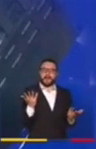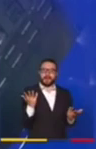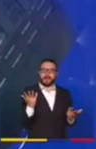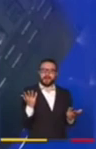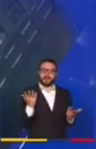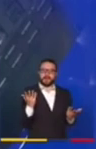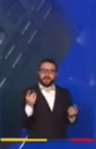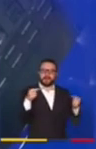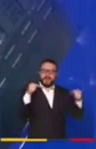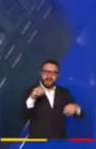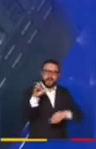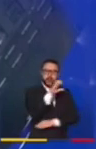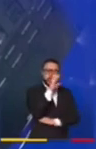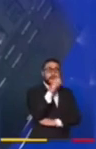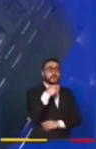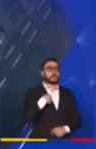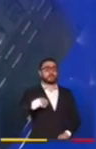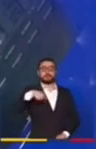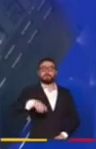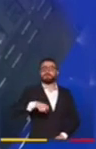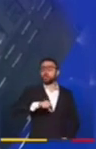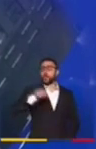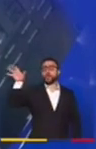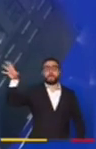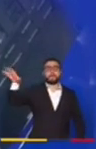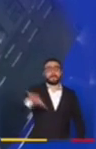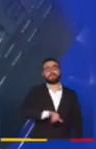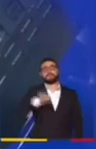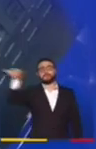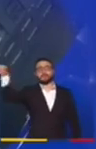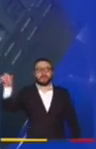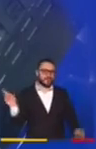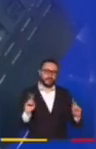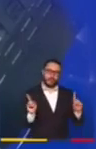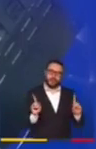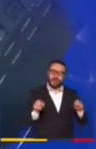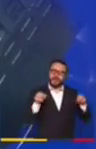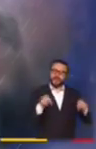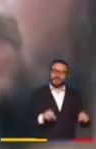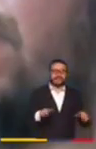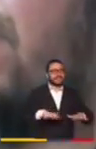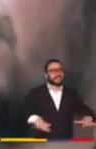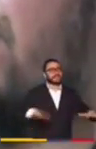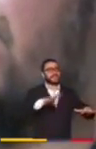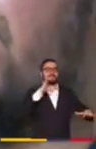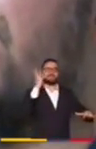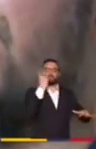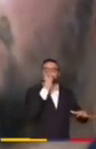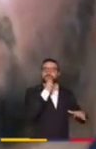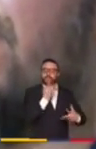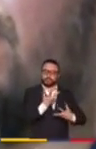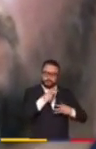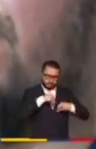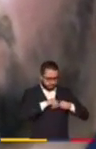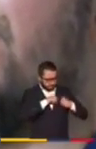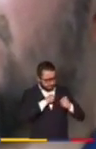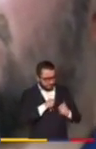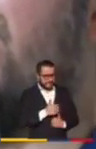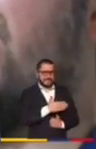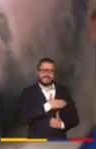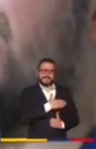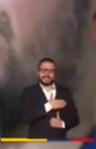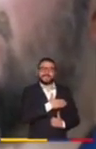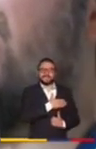colombiana tuviera la necesidad de dejar, porque está dejando un paraíso que está en su corazón,